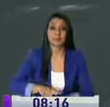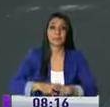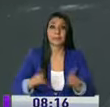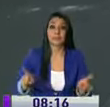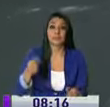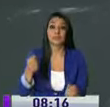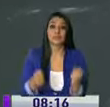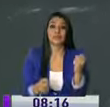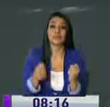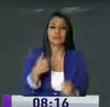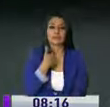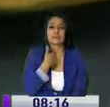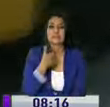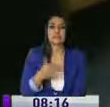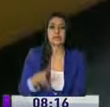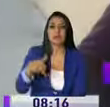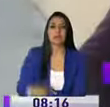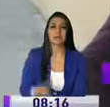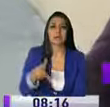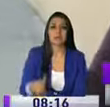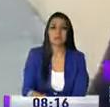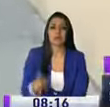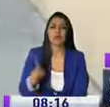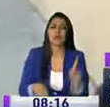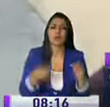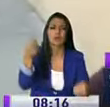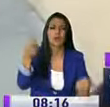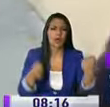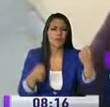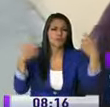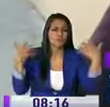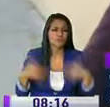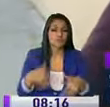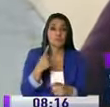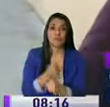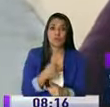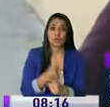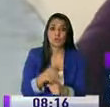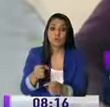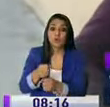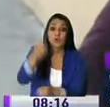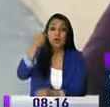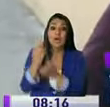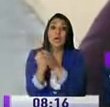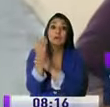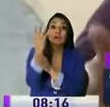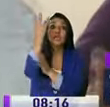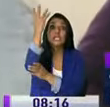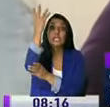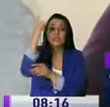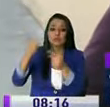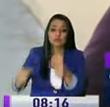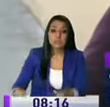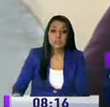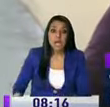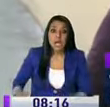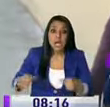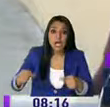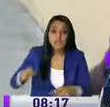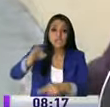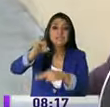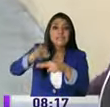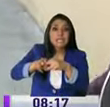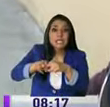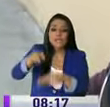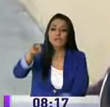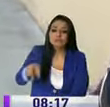varios vehículos han caído en el hueco. Muchos carros, hay veces que por eso le pusieron el arbolito, pusieron unas llantas, unas silletas viejas, pero